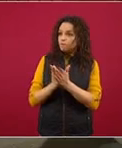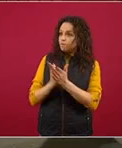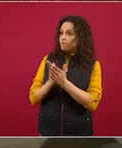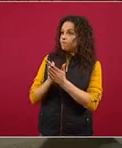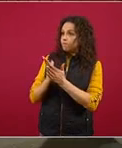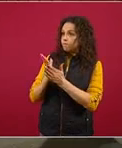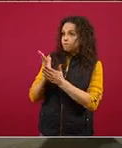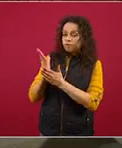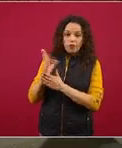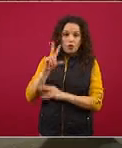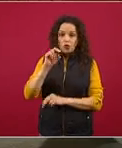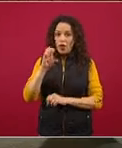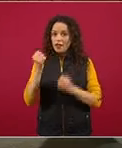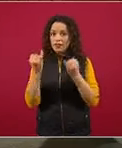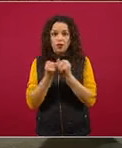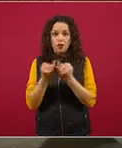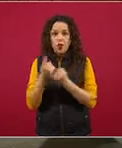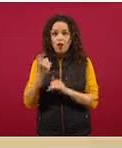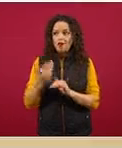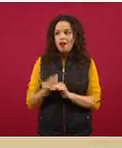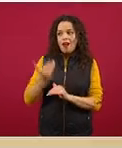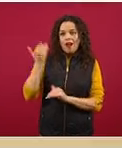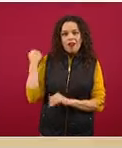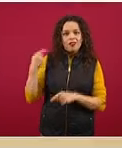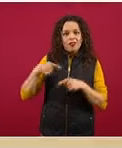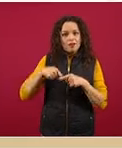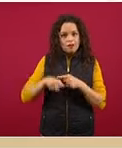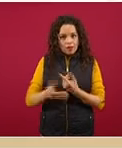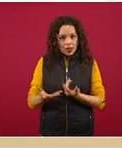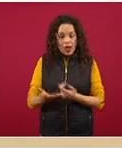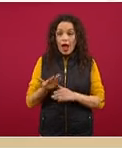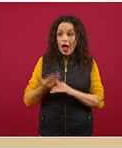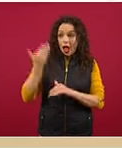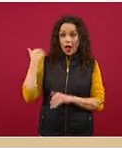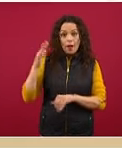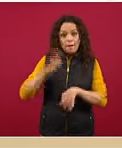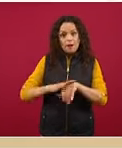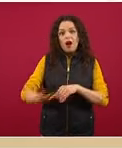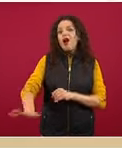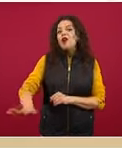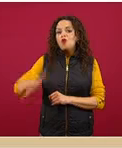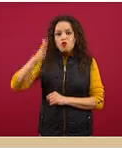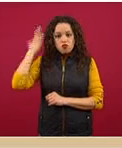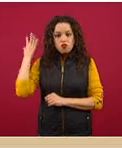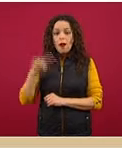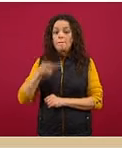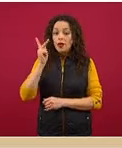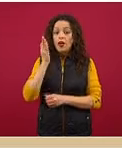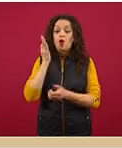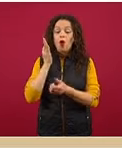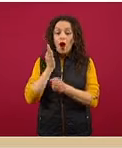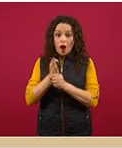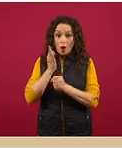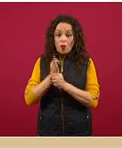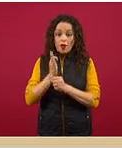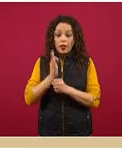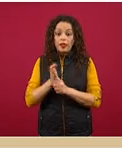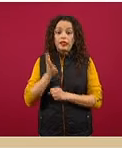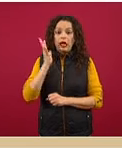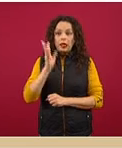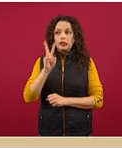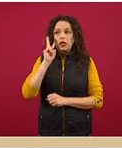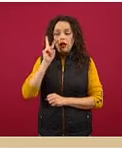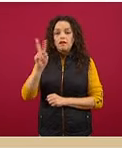sido igual que al inicio, que fue bastante más rápida, ya estamos llegando, al igual que en la